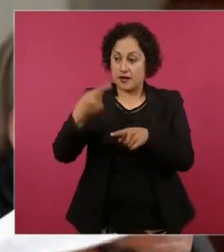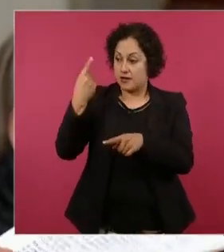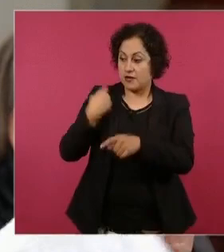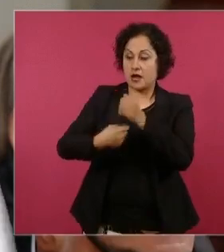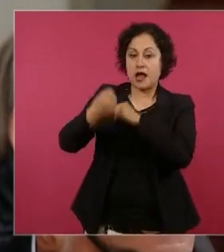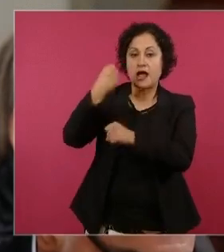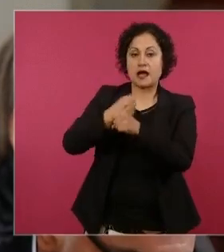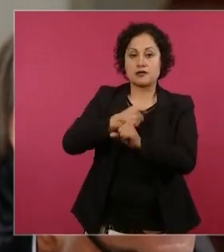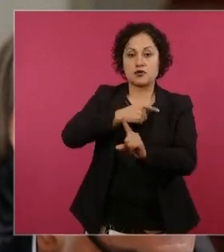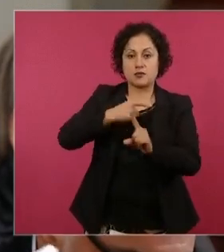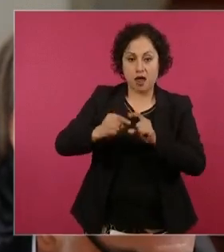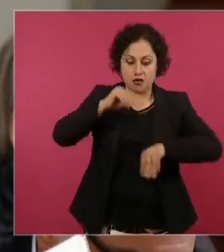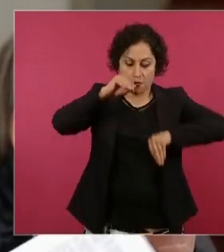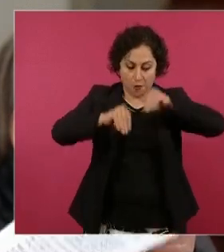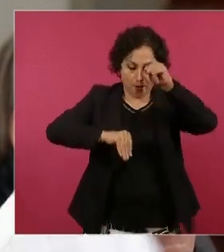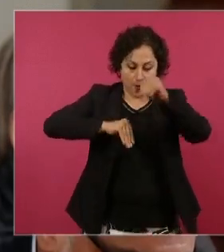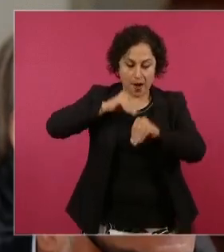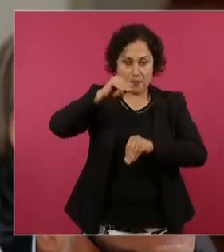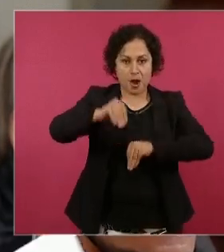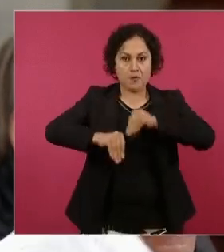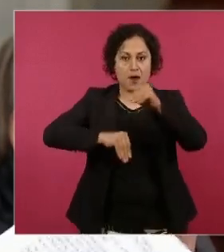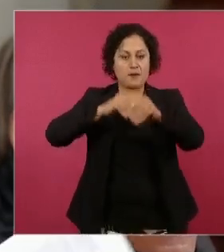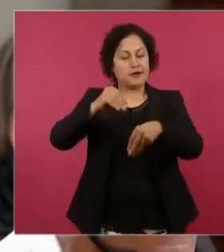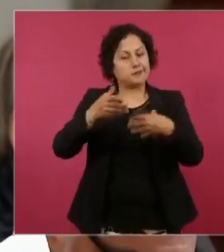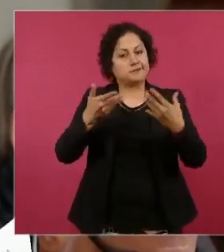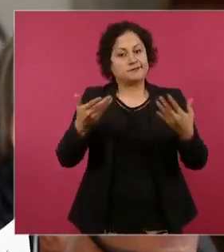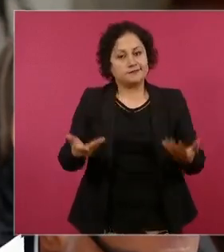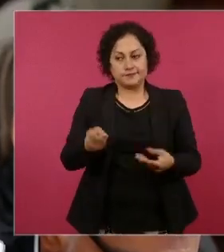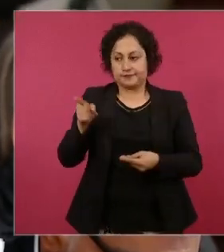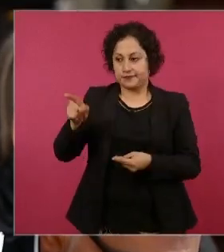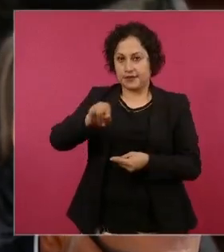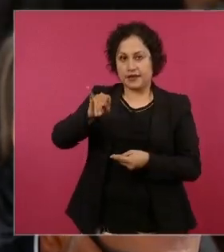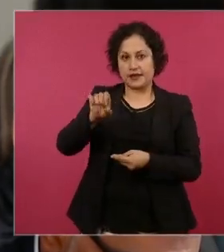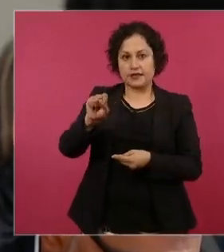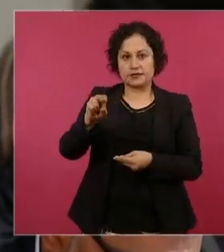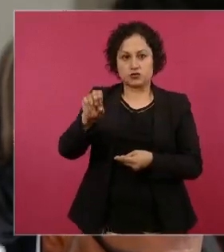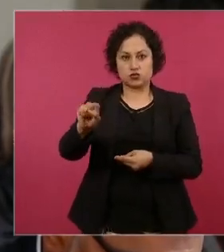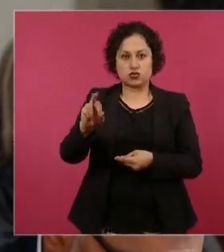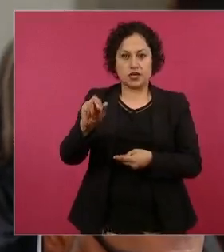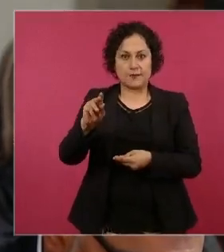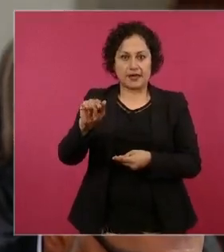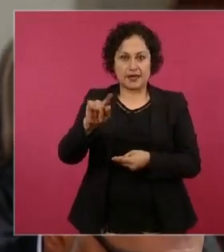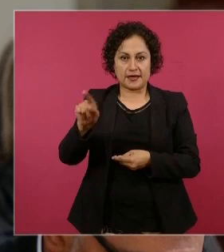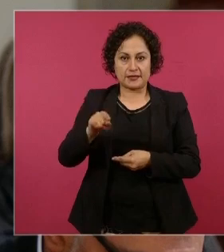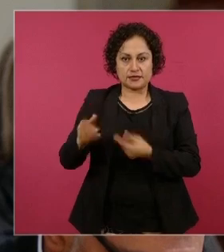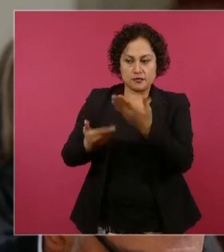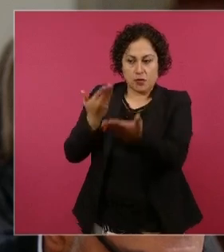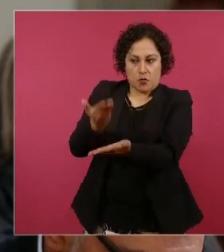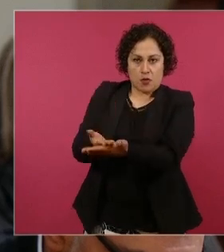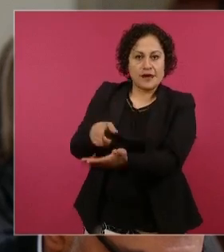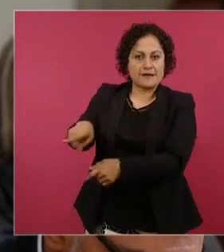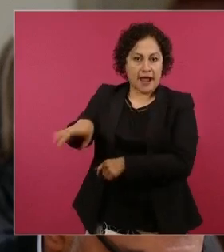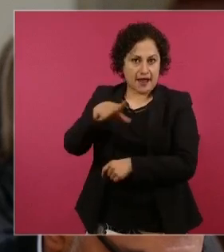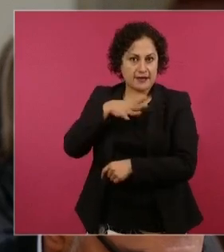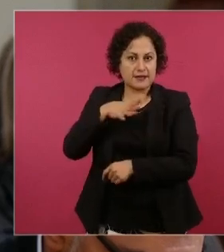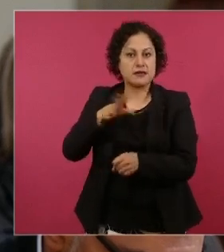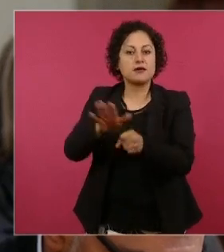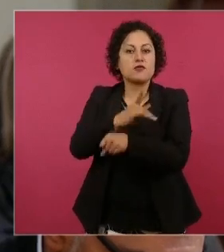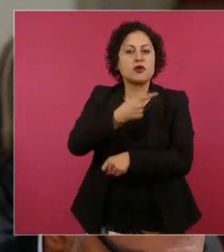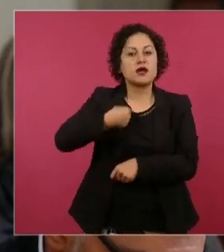El material, la propuesta la tiene ya el licenciado Jesús Ramírez, y porque nadie de nosotros queremos